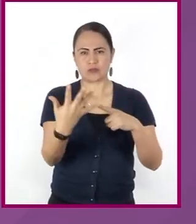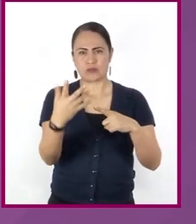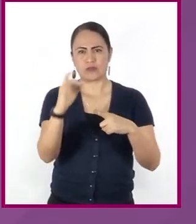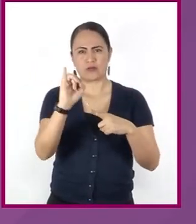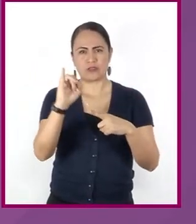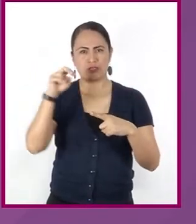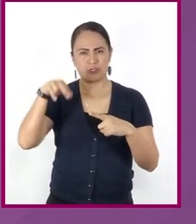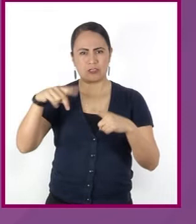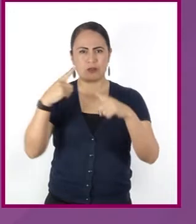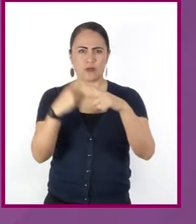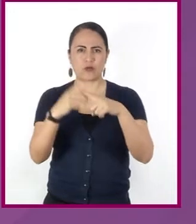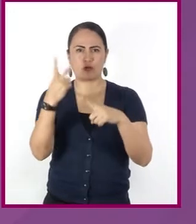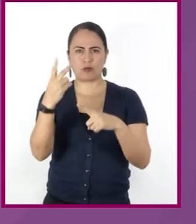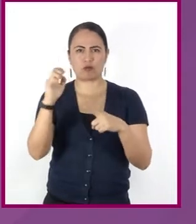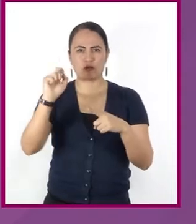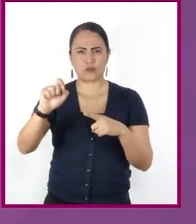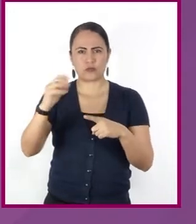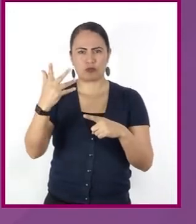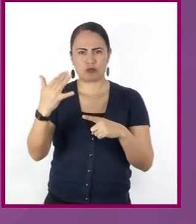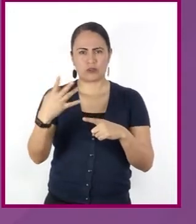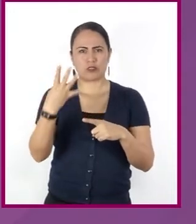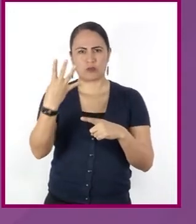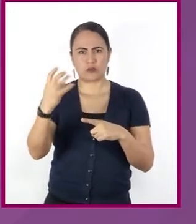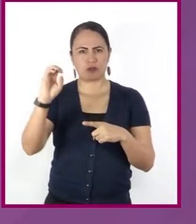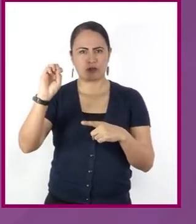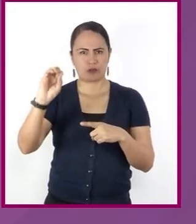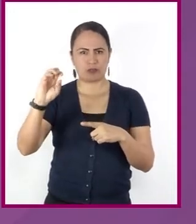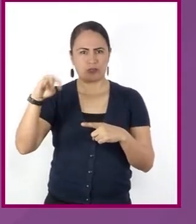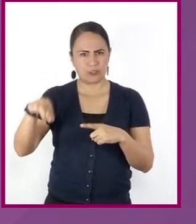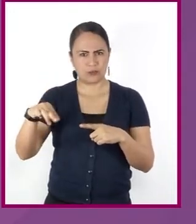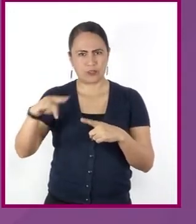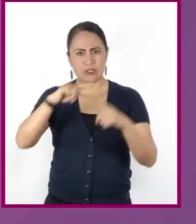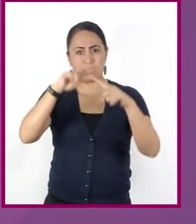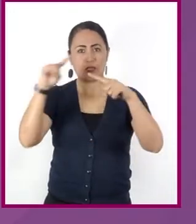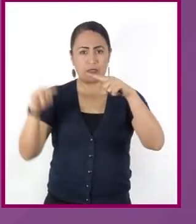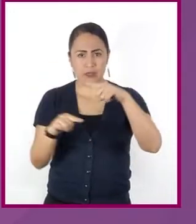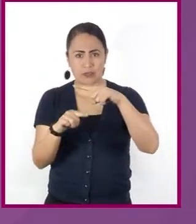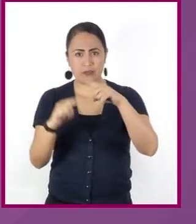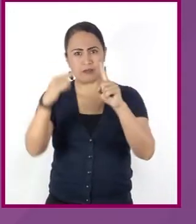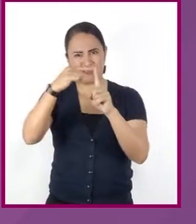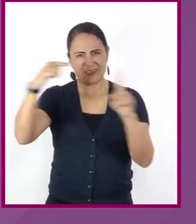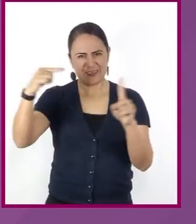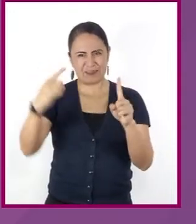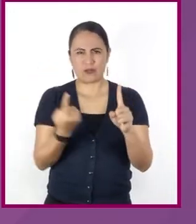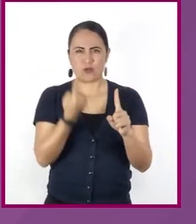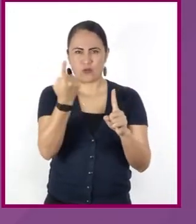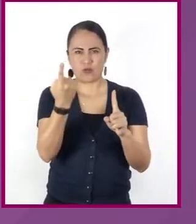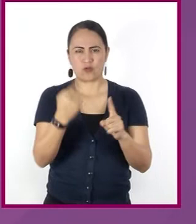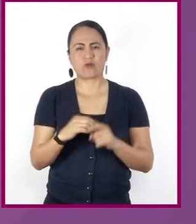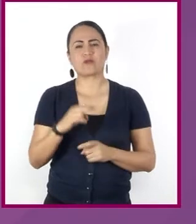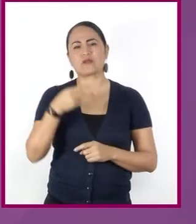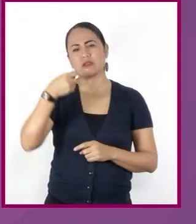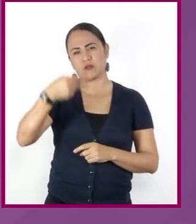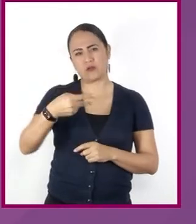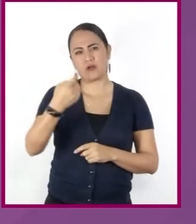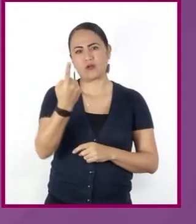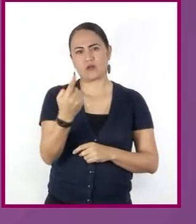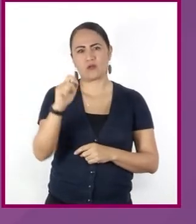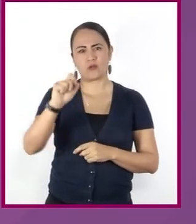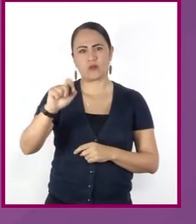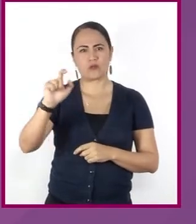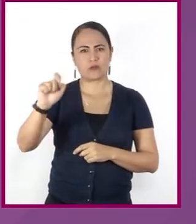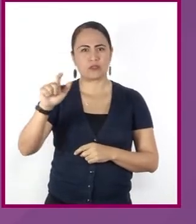por 2.54 centímetros entre 1 pulgada. y esto es igual a